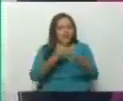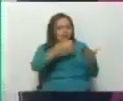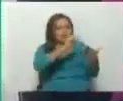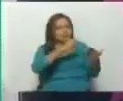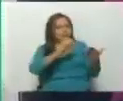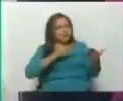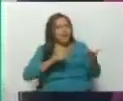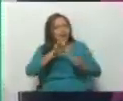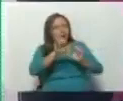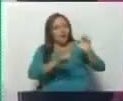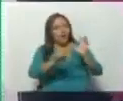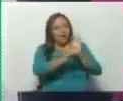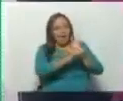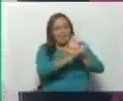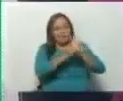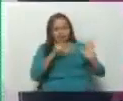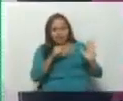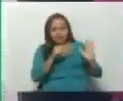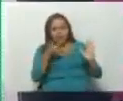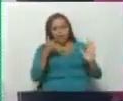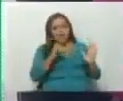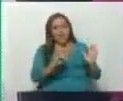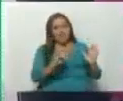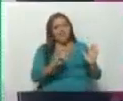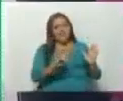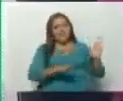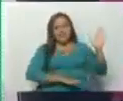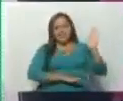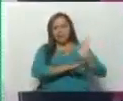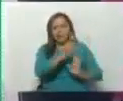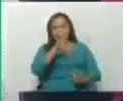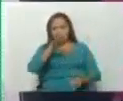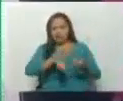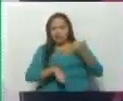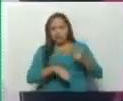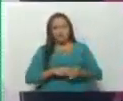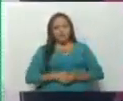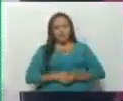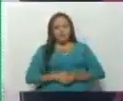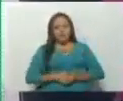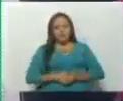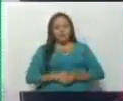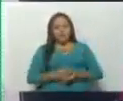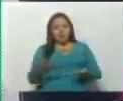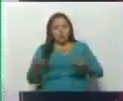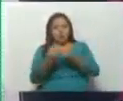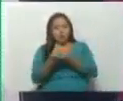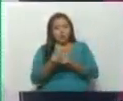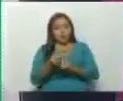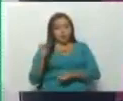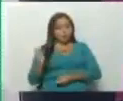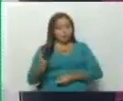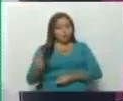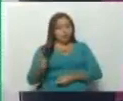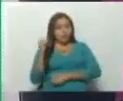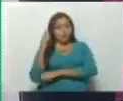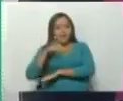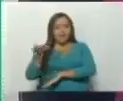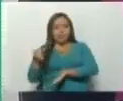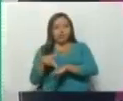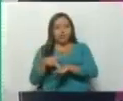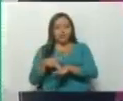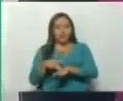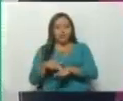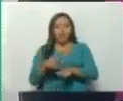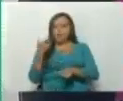artículo y tener ese desarrollo final, que se encuentra en revisión también con la consultoría jurídica de la Asamblea Nacional. Pero a través de la